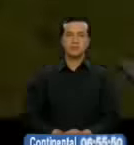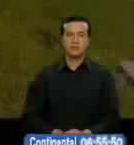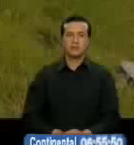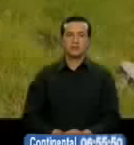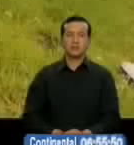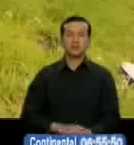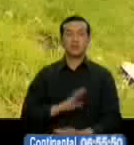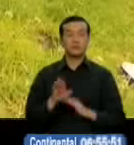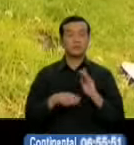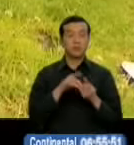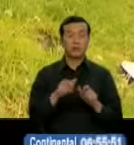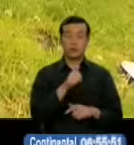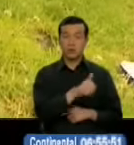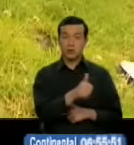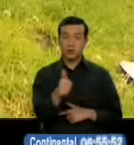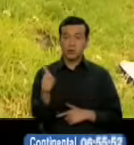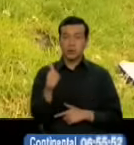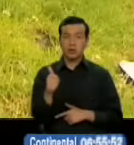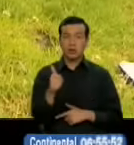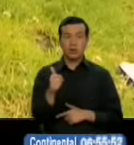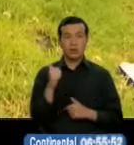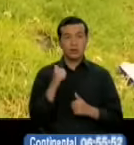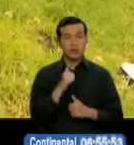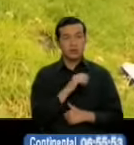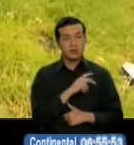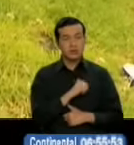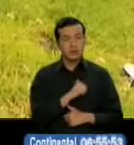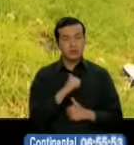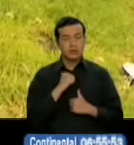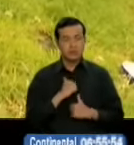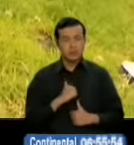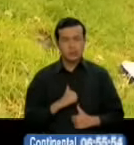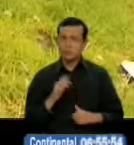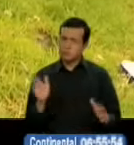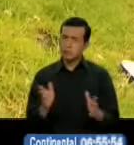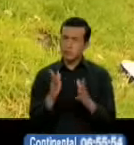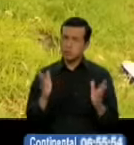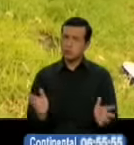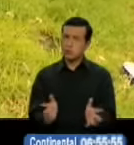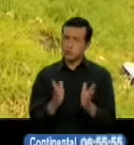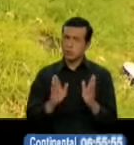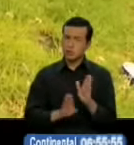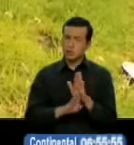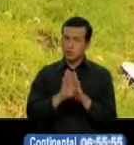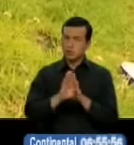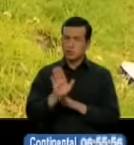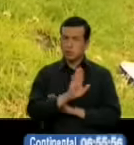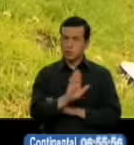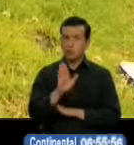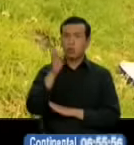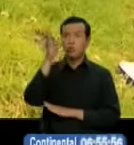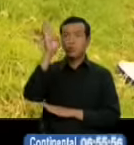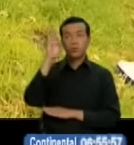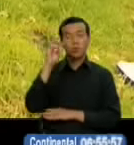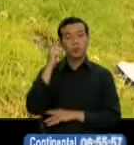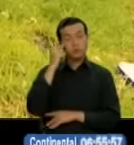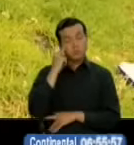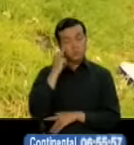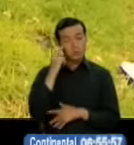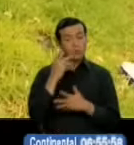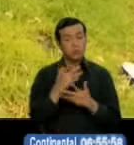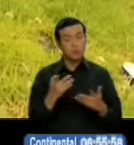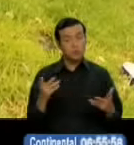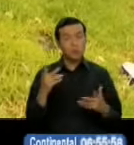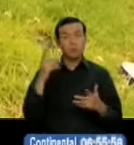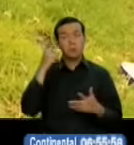A toda la gente que sufrió esto, que siga adelante, que Dios